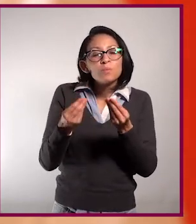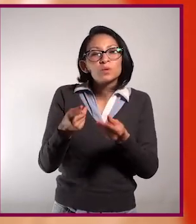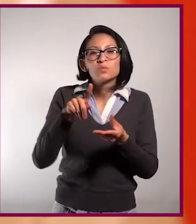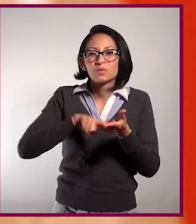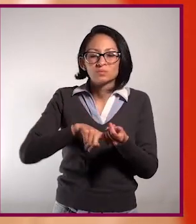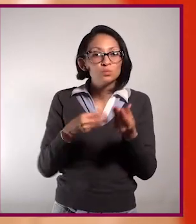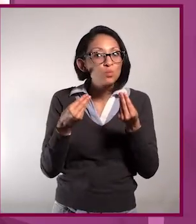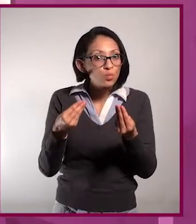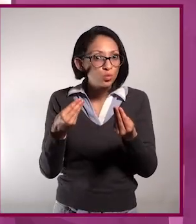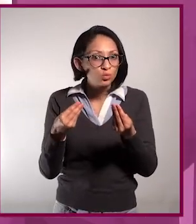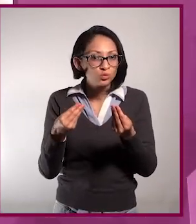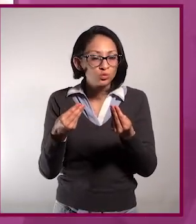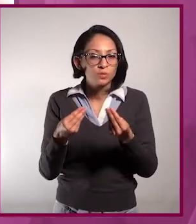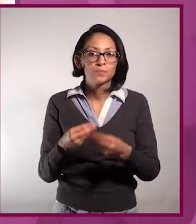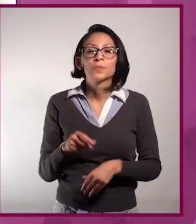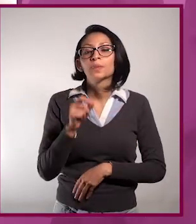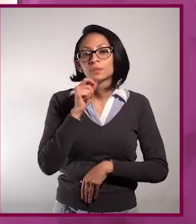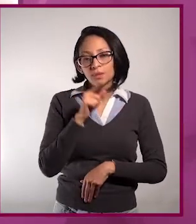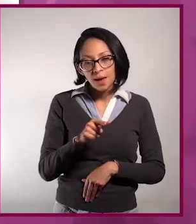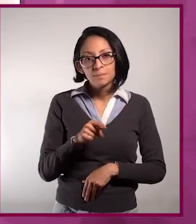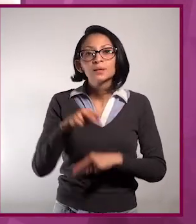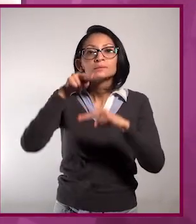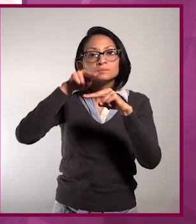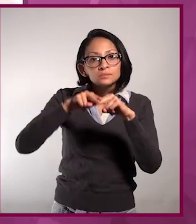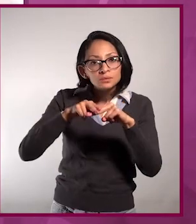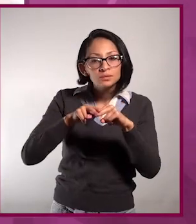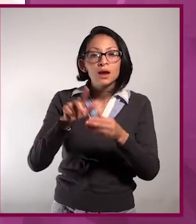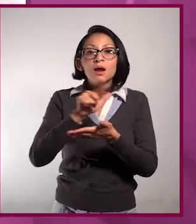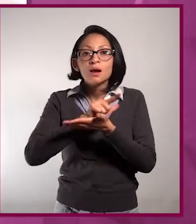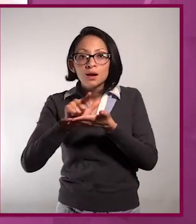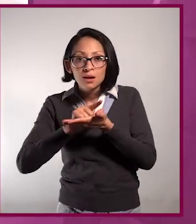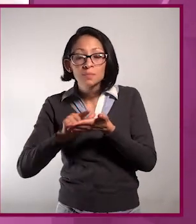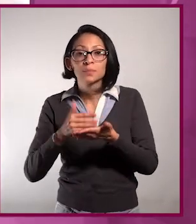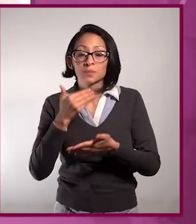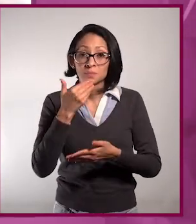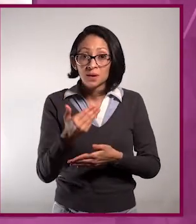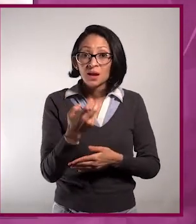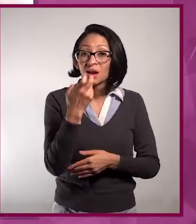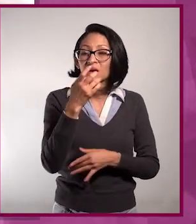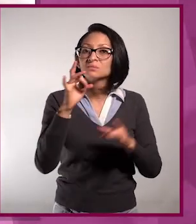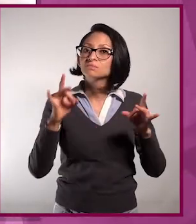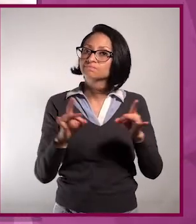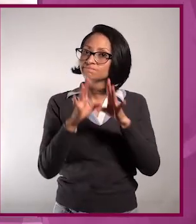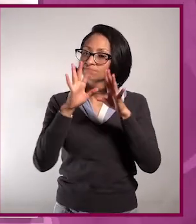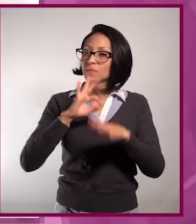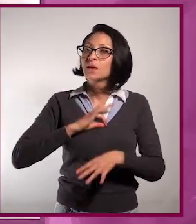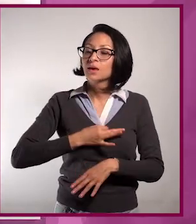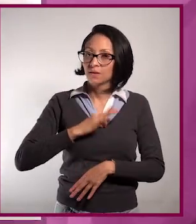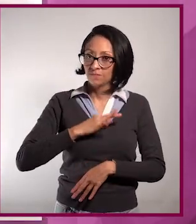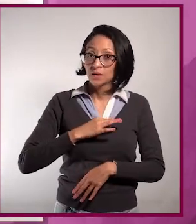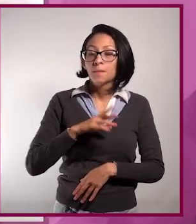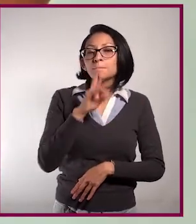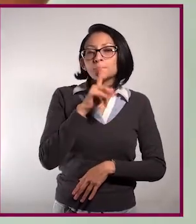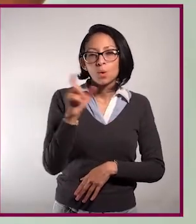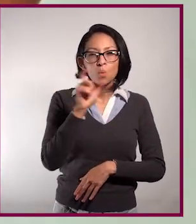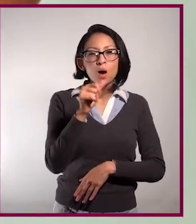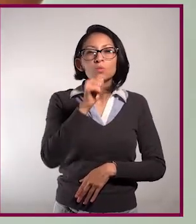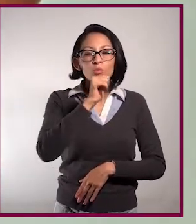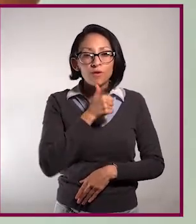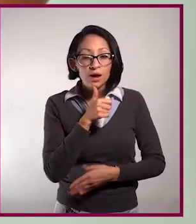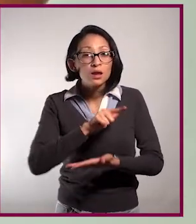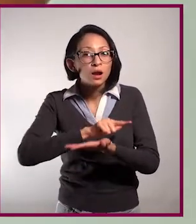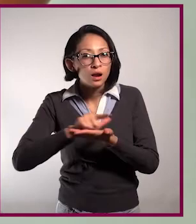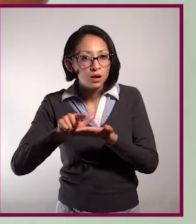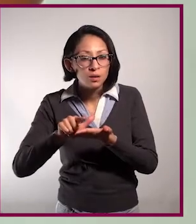tu vagina. El uso de duchas vaginales también es causante de infecciones, por lo que es mejor que para limpiar el